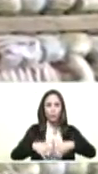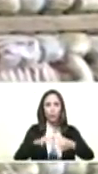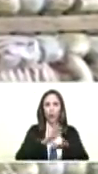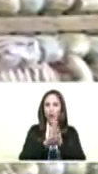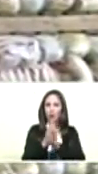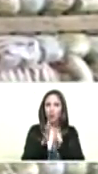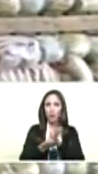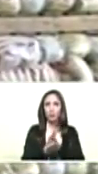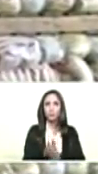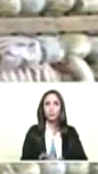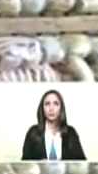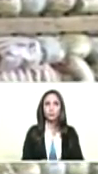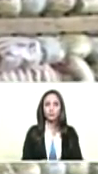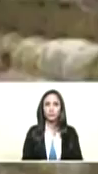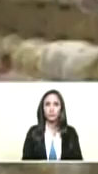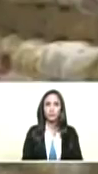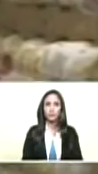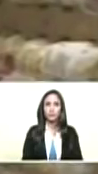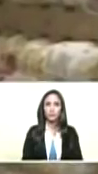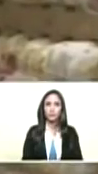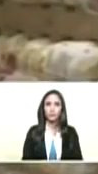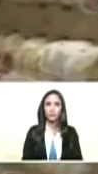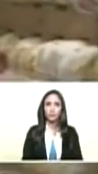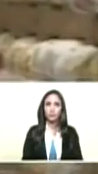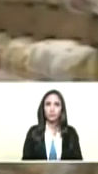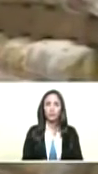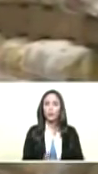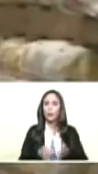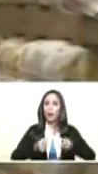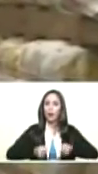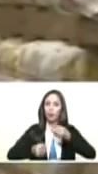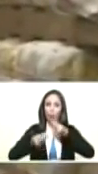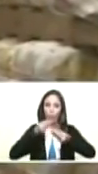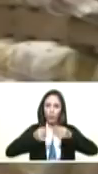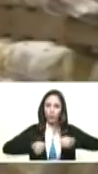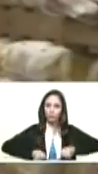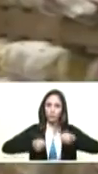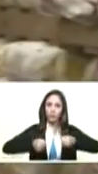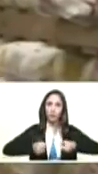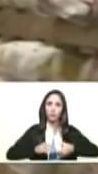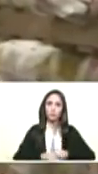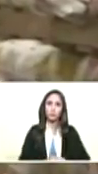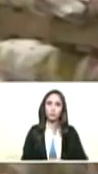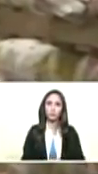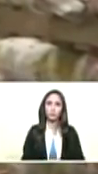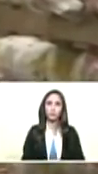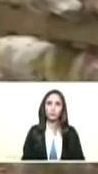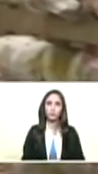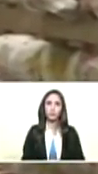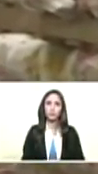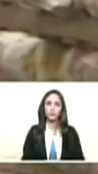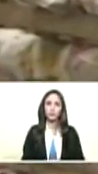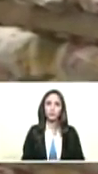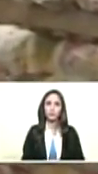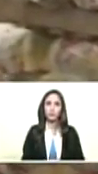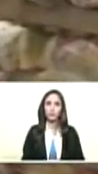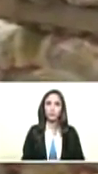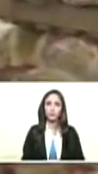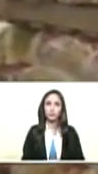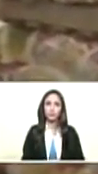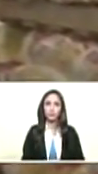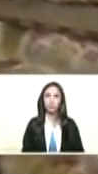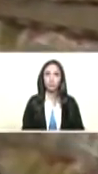harina precocida para el Estado venezolano, para los CLA, para las fuerzas vivas públicas que están en nuestro